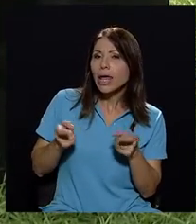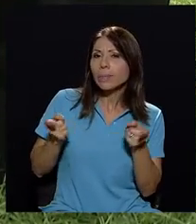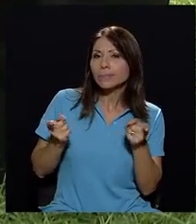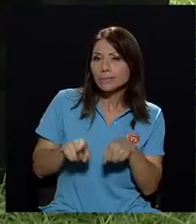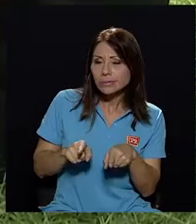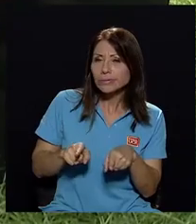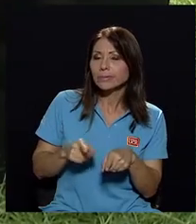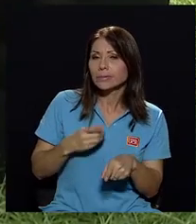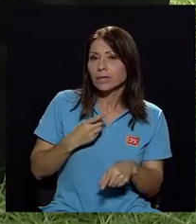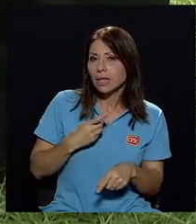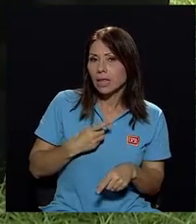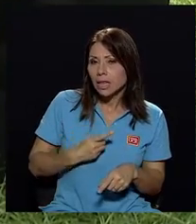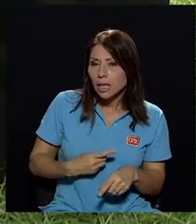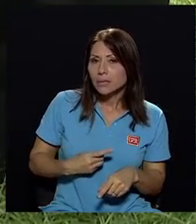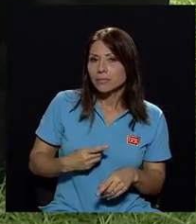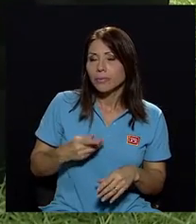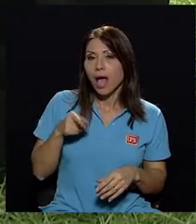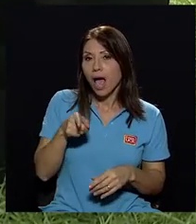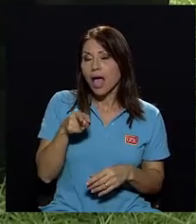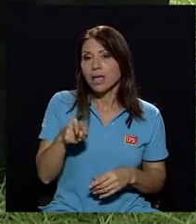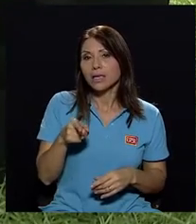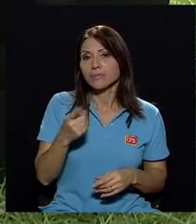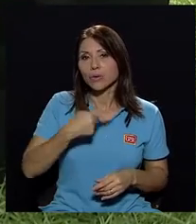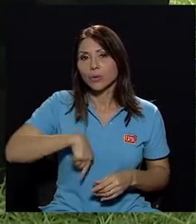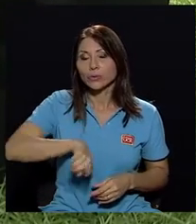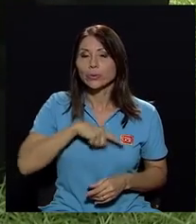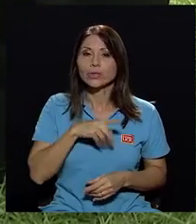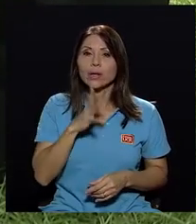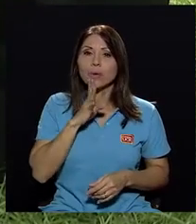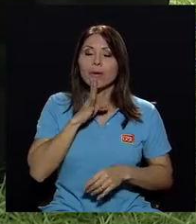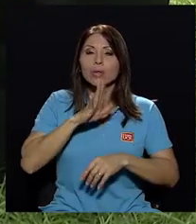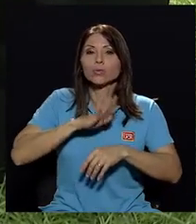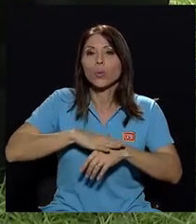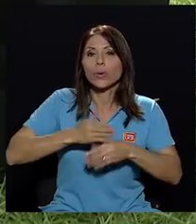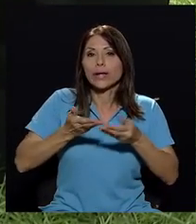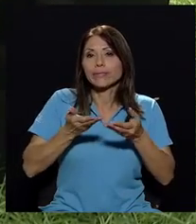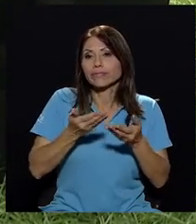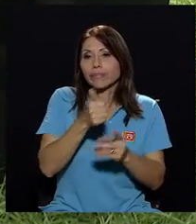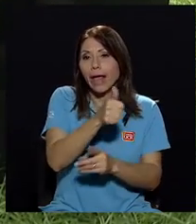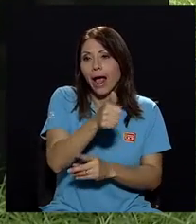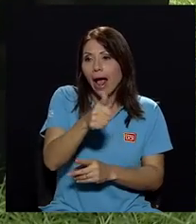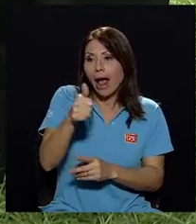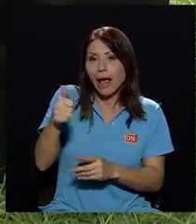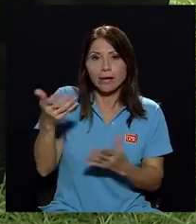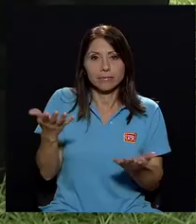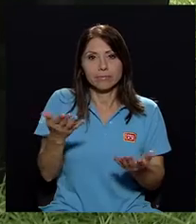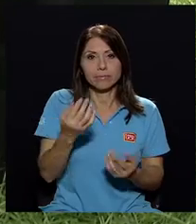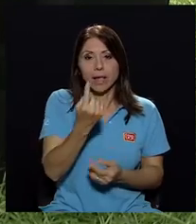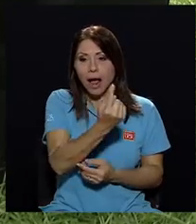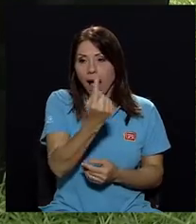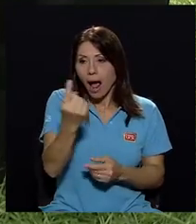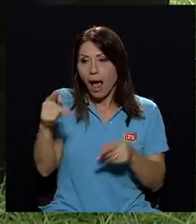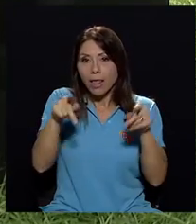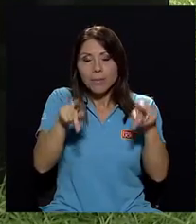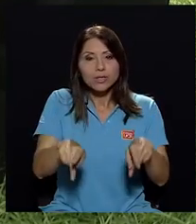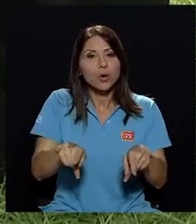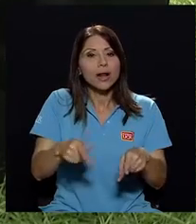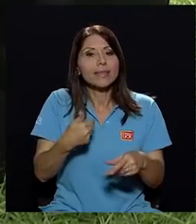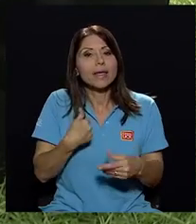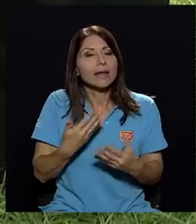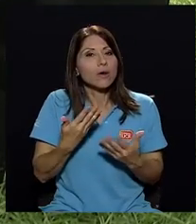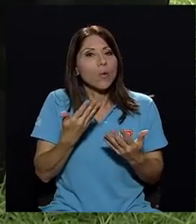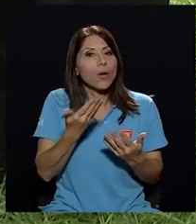Potencialmente podrían, como te digo, ya ahí tendríamos o estaríamos hablando de los recursos de cada persona para enfrentar las dificultades,